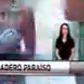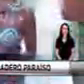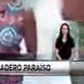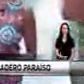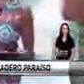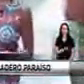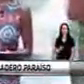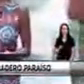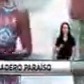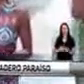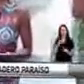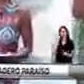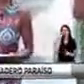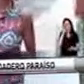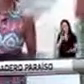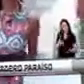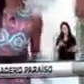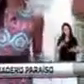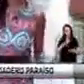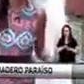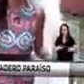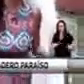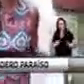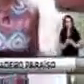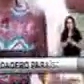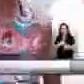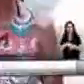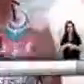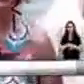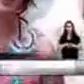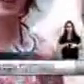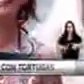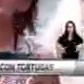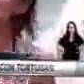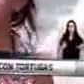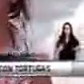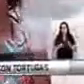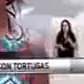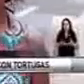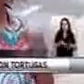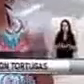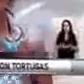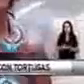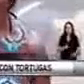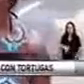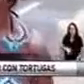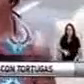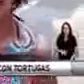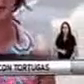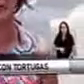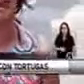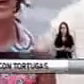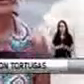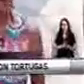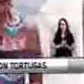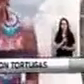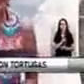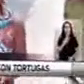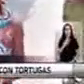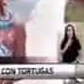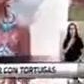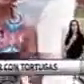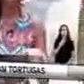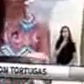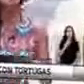Después de esta experiencia maravillosa de nadar con tortugas y mantarrayas en su ambiente natural, se nos abrió el apetito. Llegamos a Sacos Tacos. Aquí